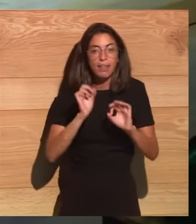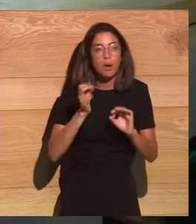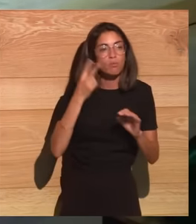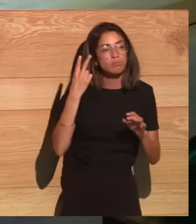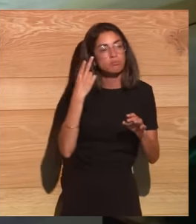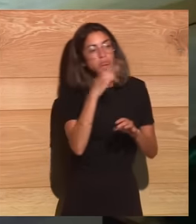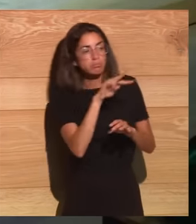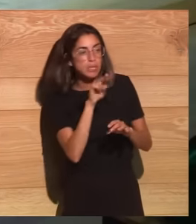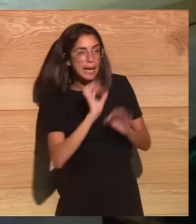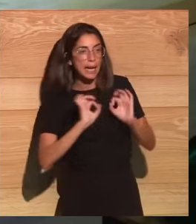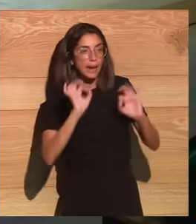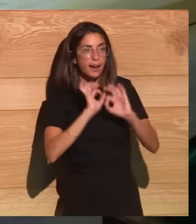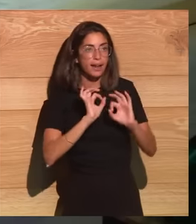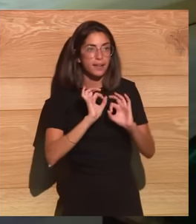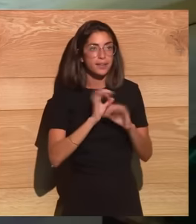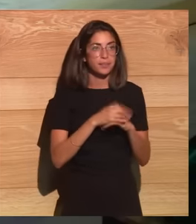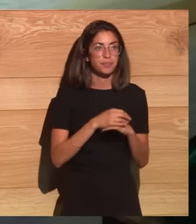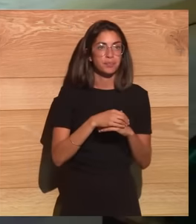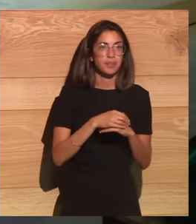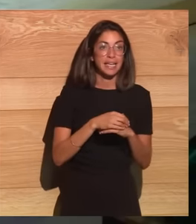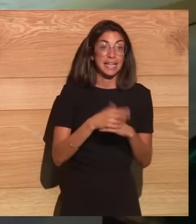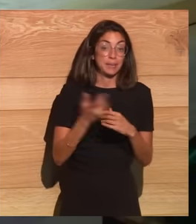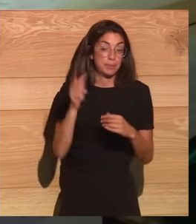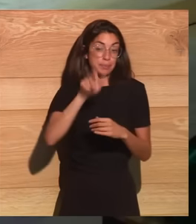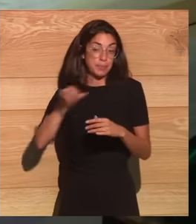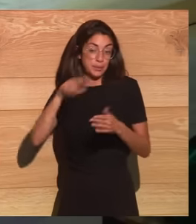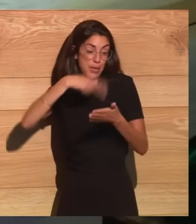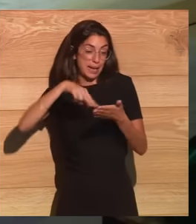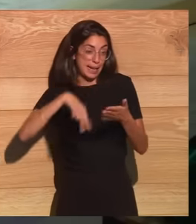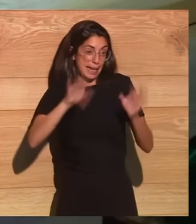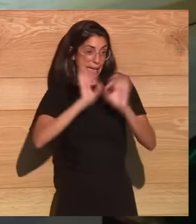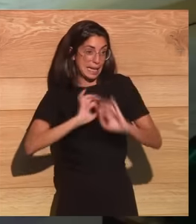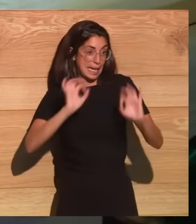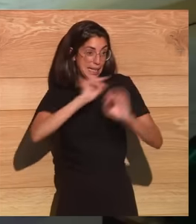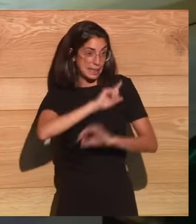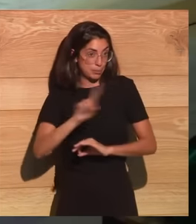mirar. Yo sí lo entendí de ese modo. Y que nadie lo va a leer.